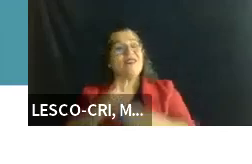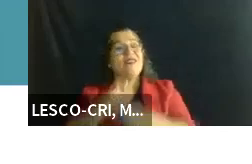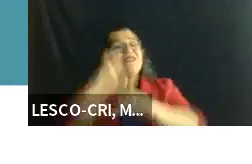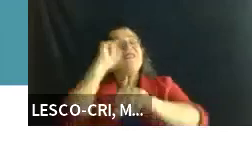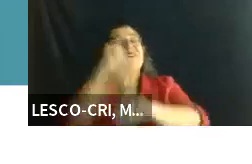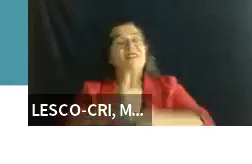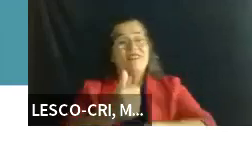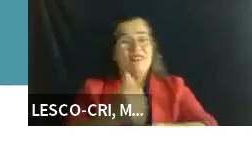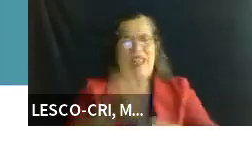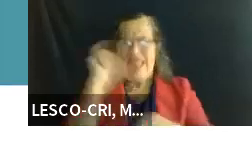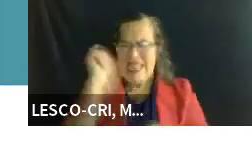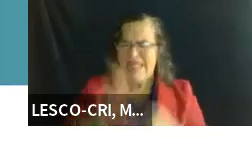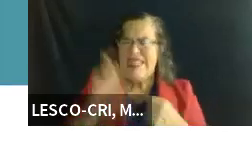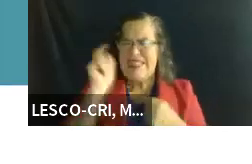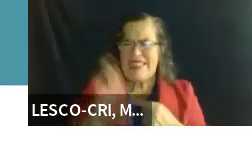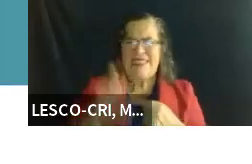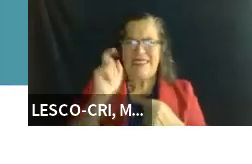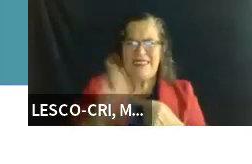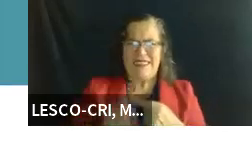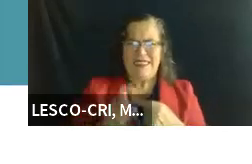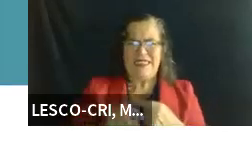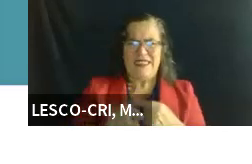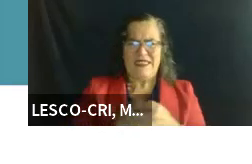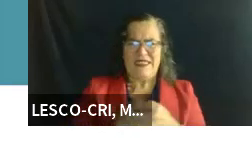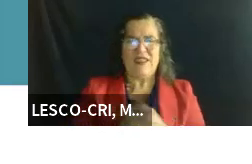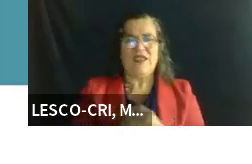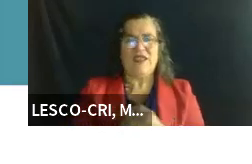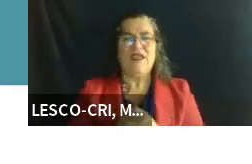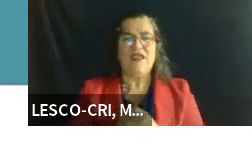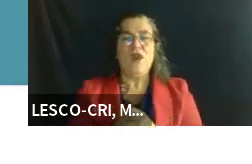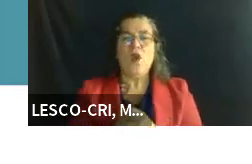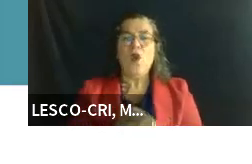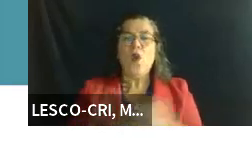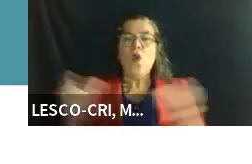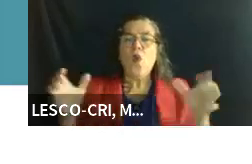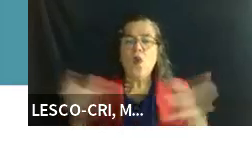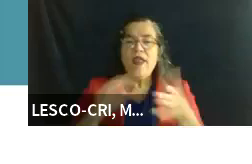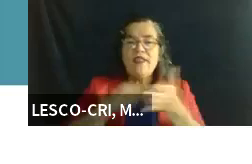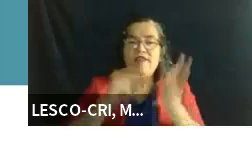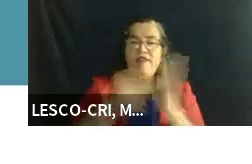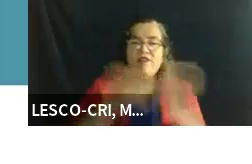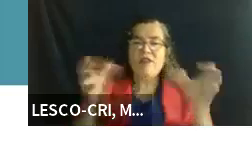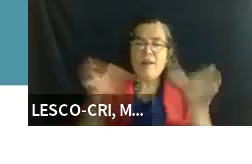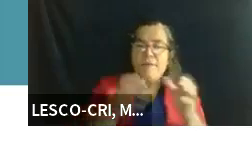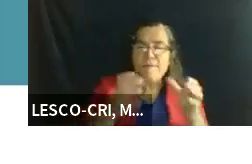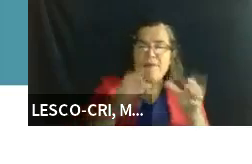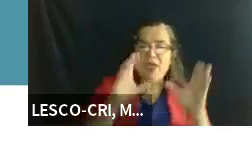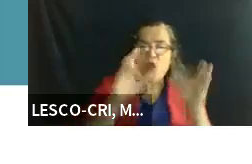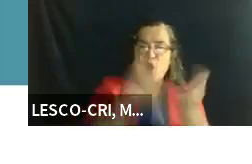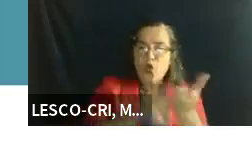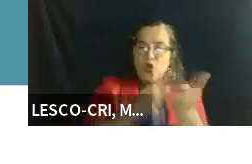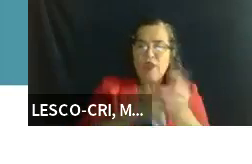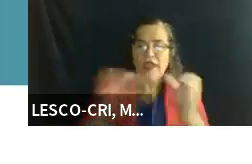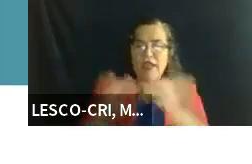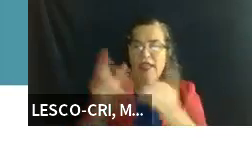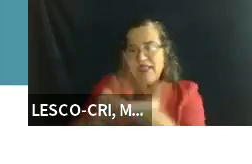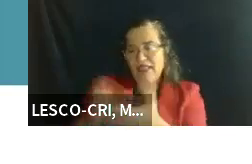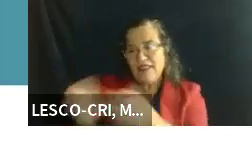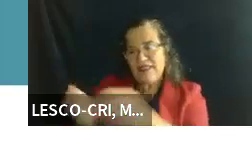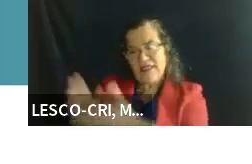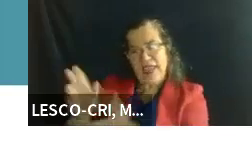es indispensable una definición de común de microcredenciales a los fines de contribuir